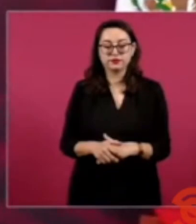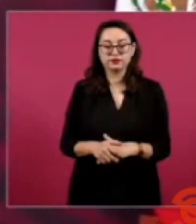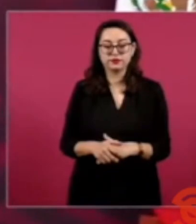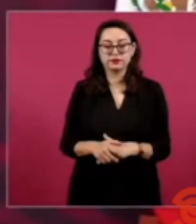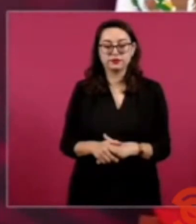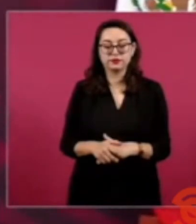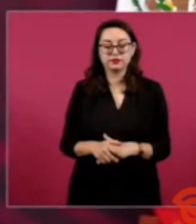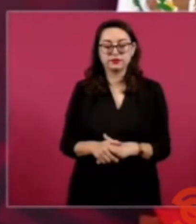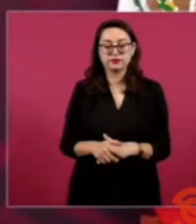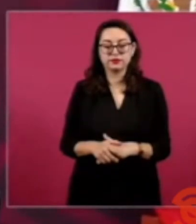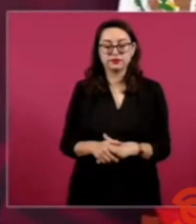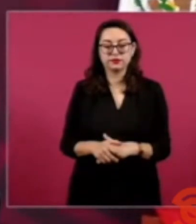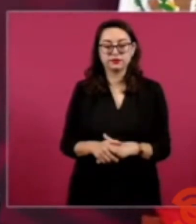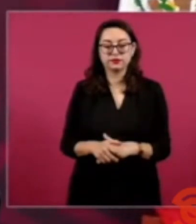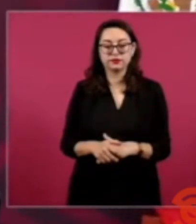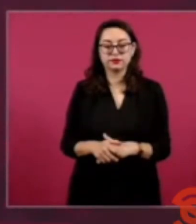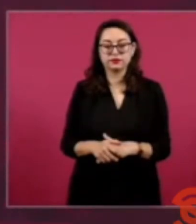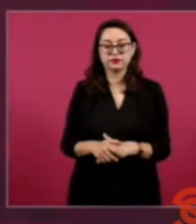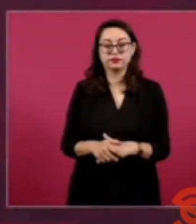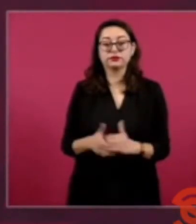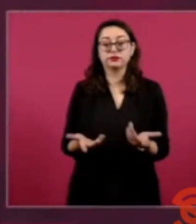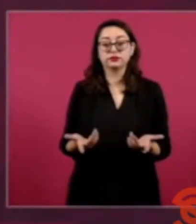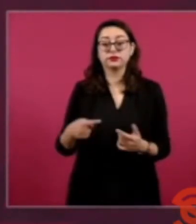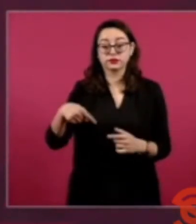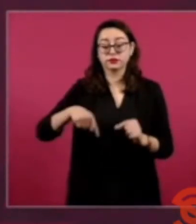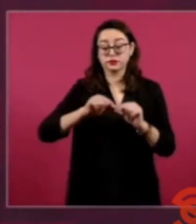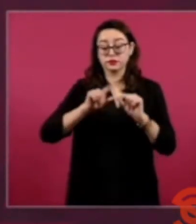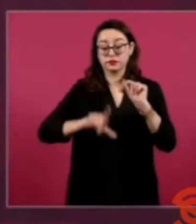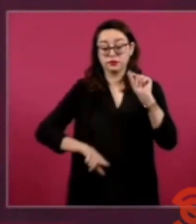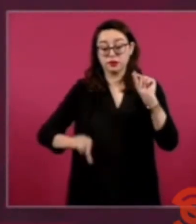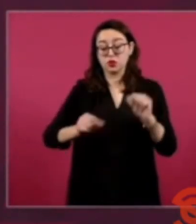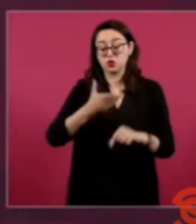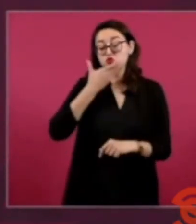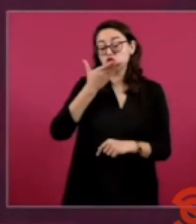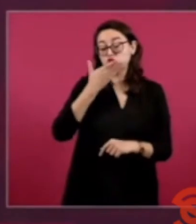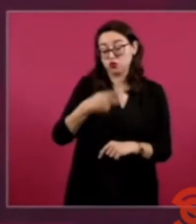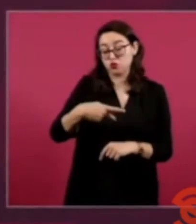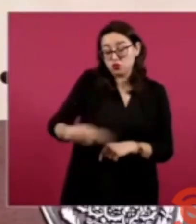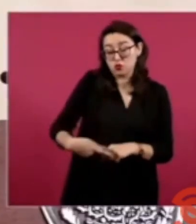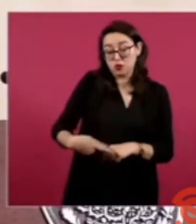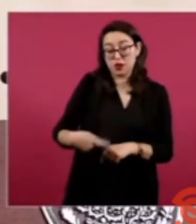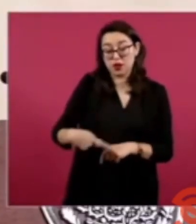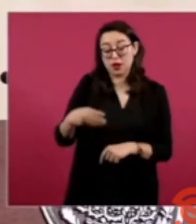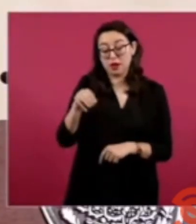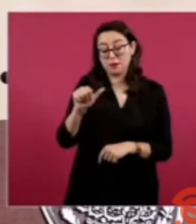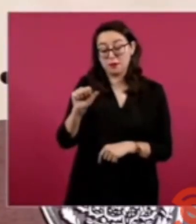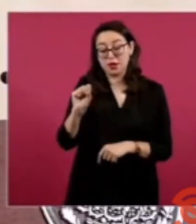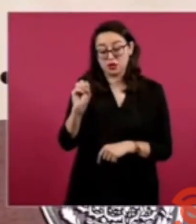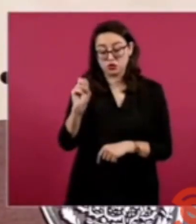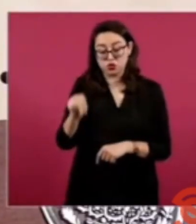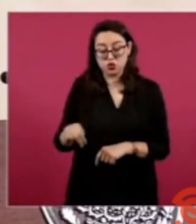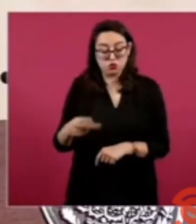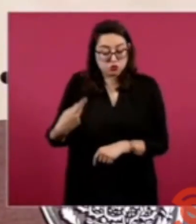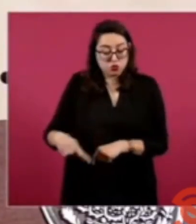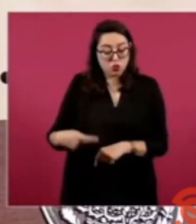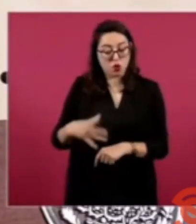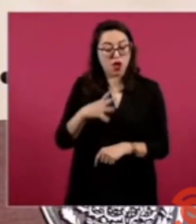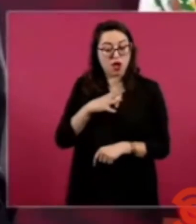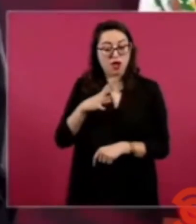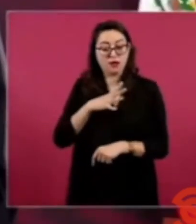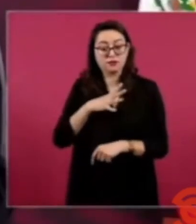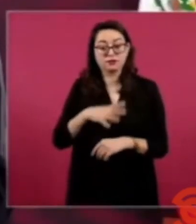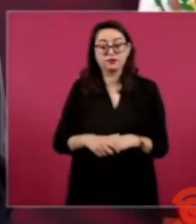Había un rito nacional mexicano. Presidente Juárez,